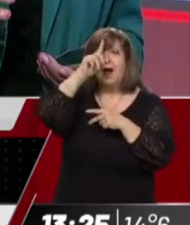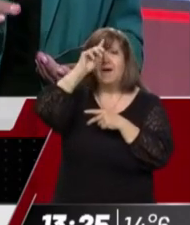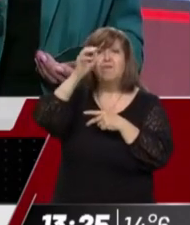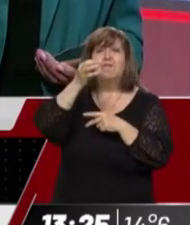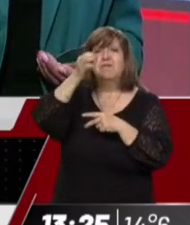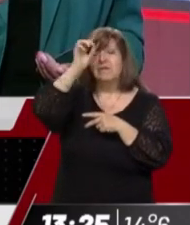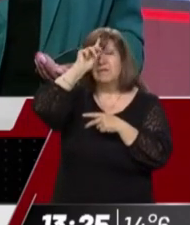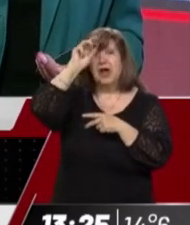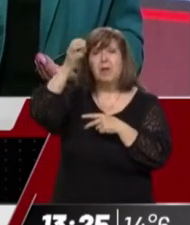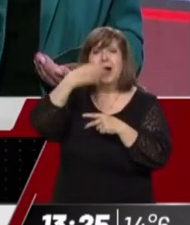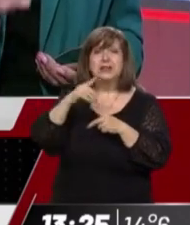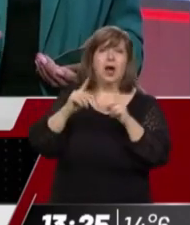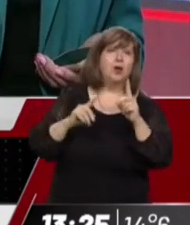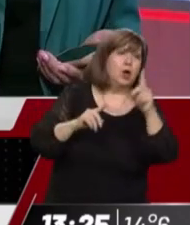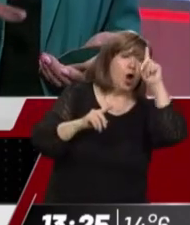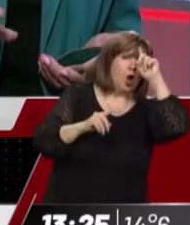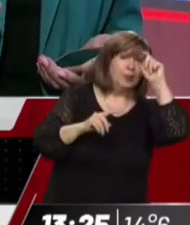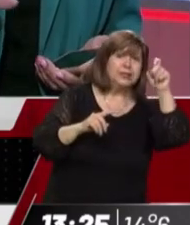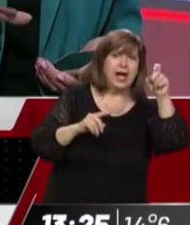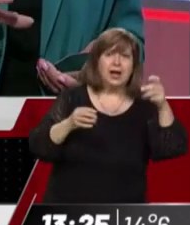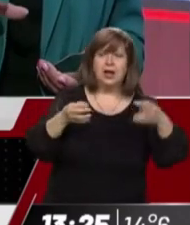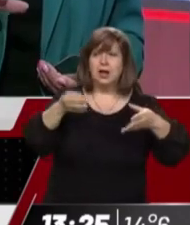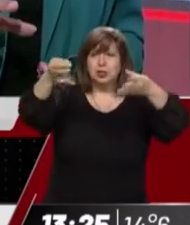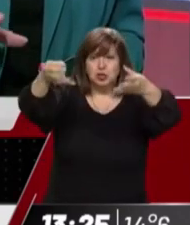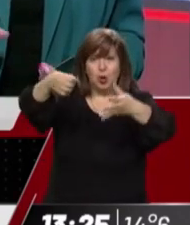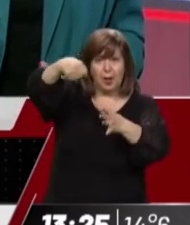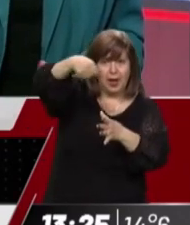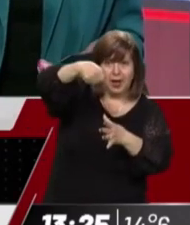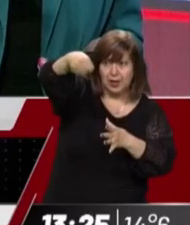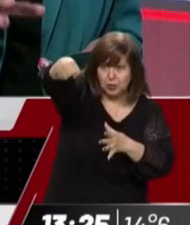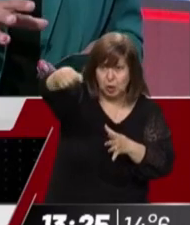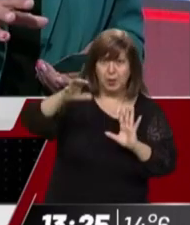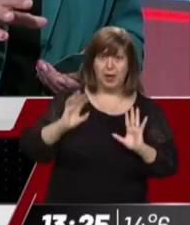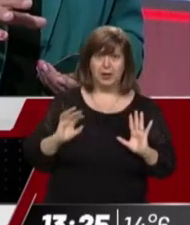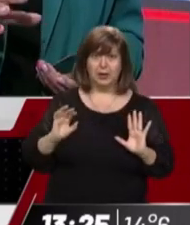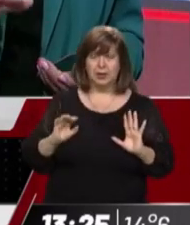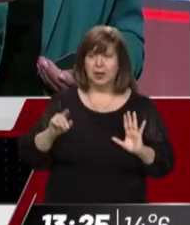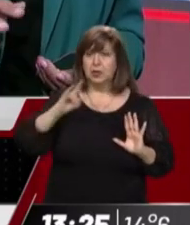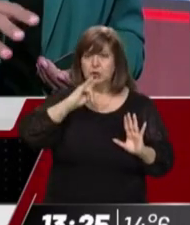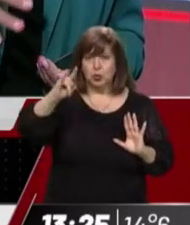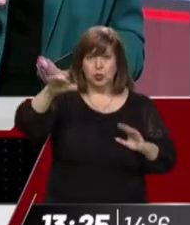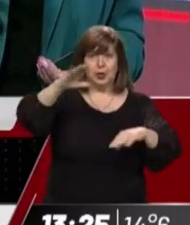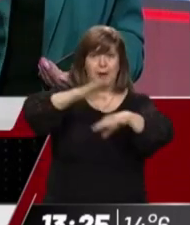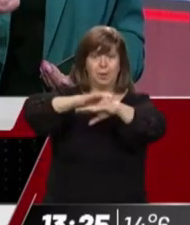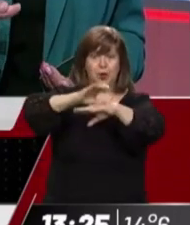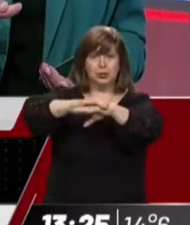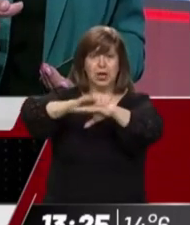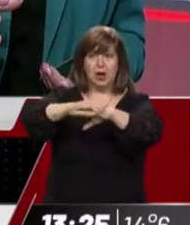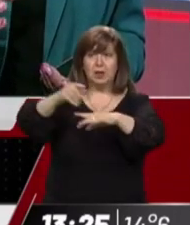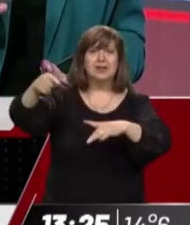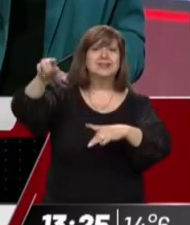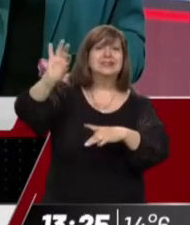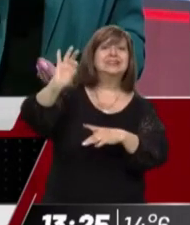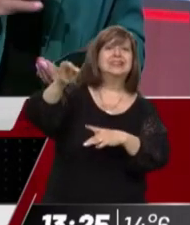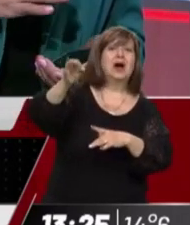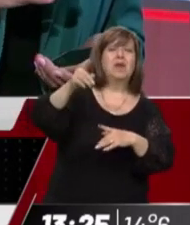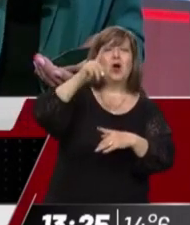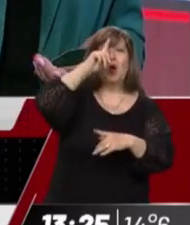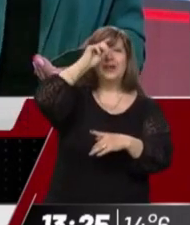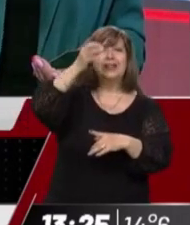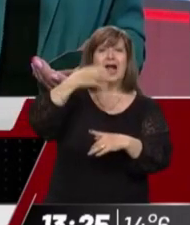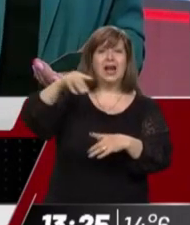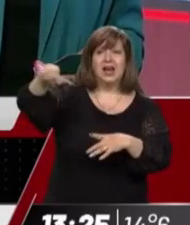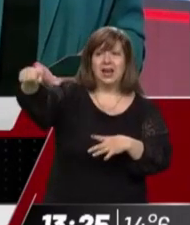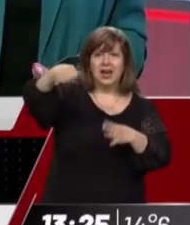farmacia o a un hospital, porque ellos tienen la obligación de sacarlos como residuos patológicos, claro, en determinadas bolsas. No van a